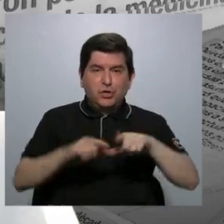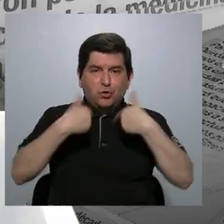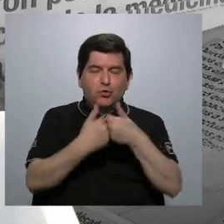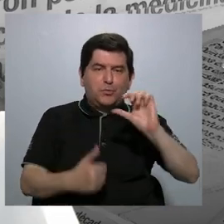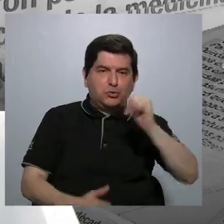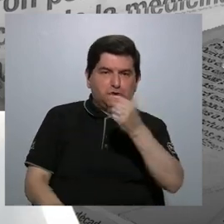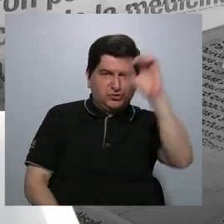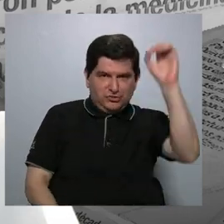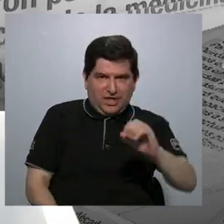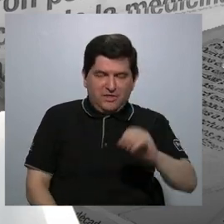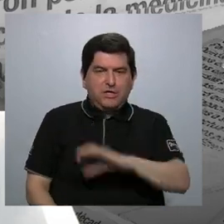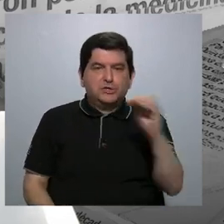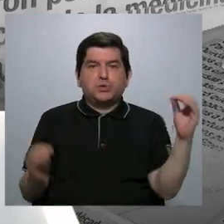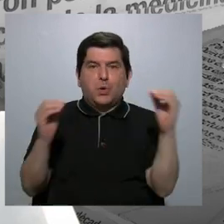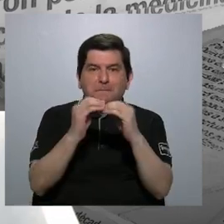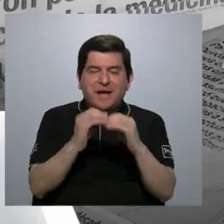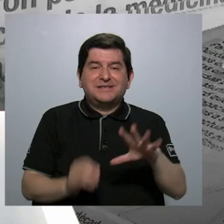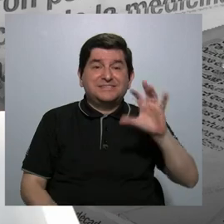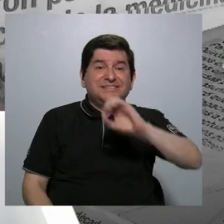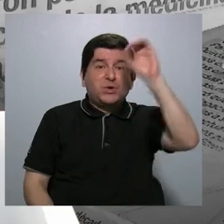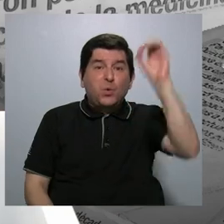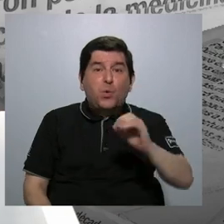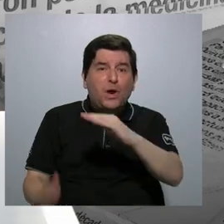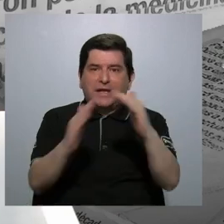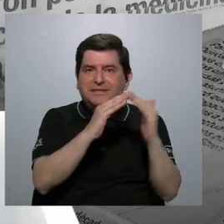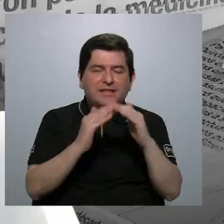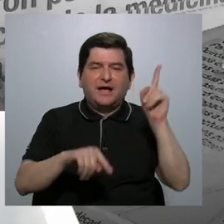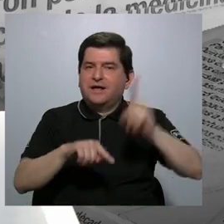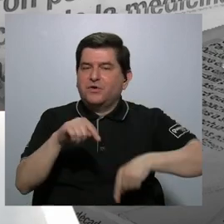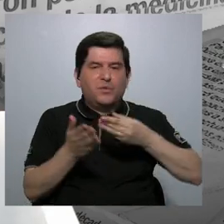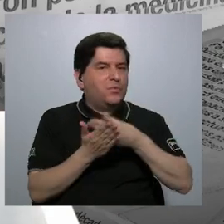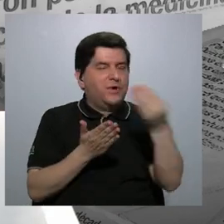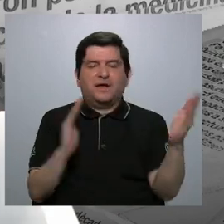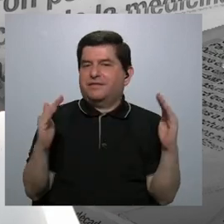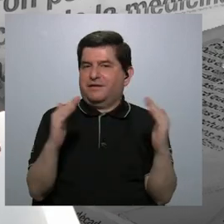más, o sea, el 50% de la población no puede